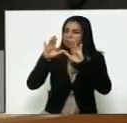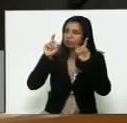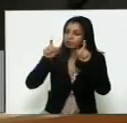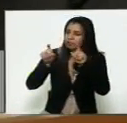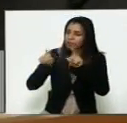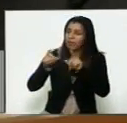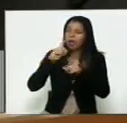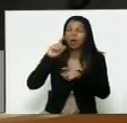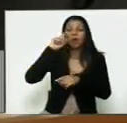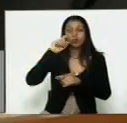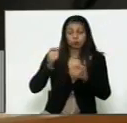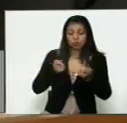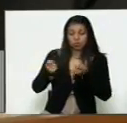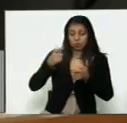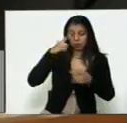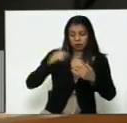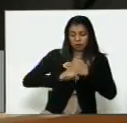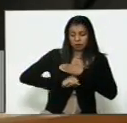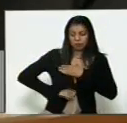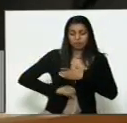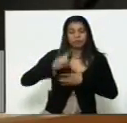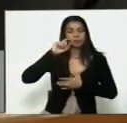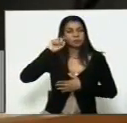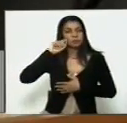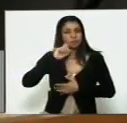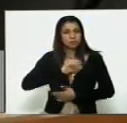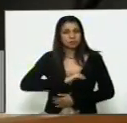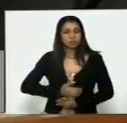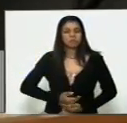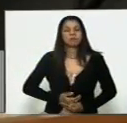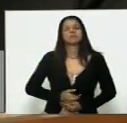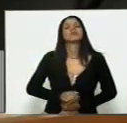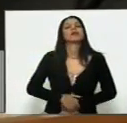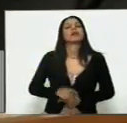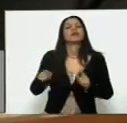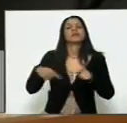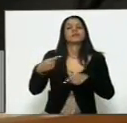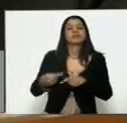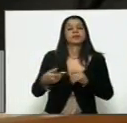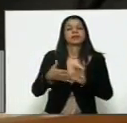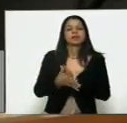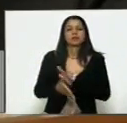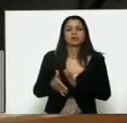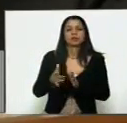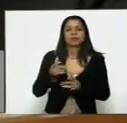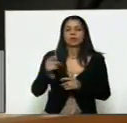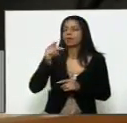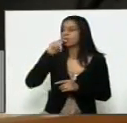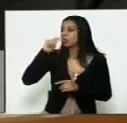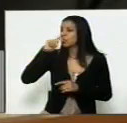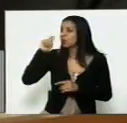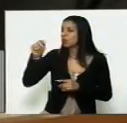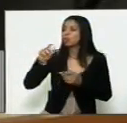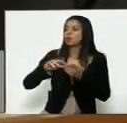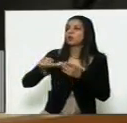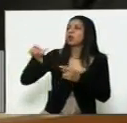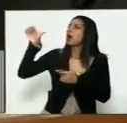control prenatal. 4, los efectos adversos del consumo de tabaco,